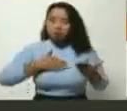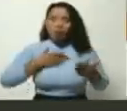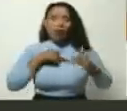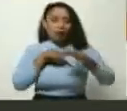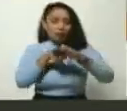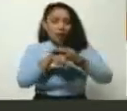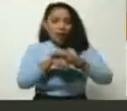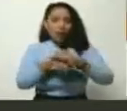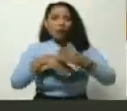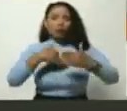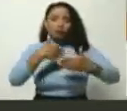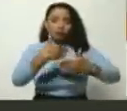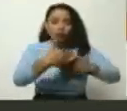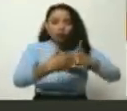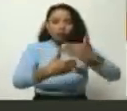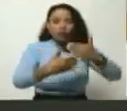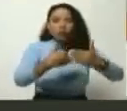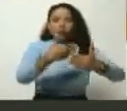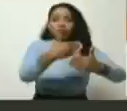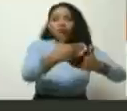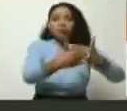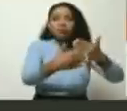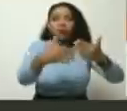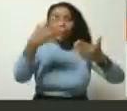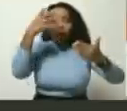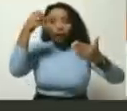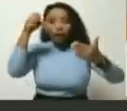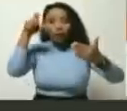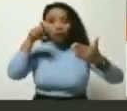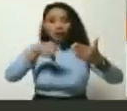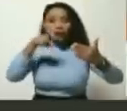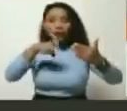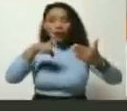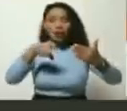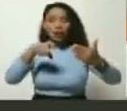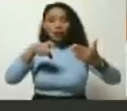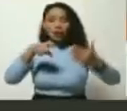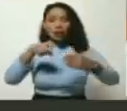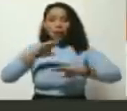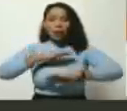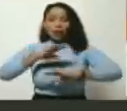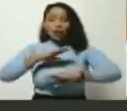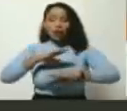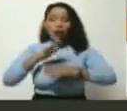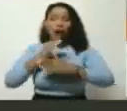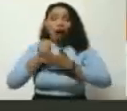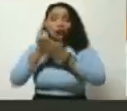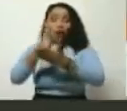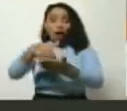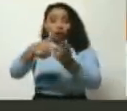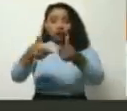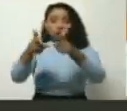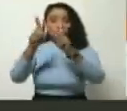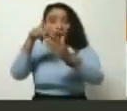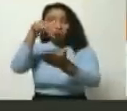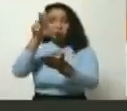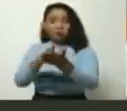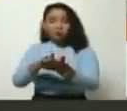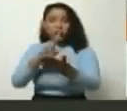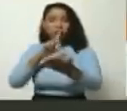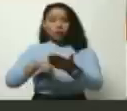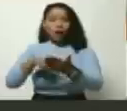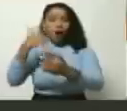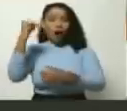acceder progresivamente, entendiendo la necesidad de obtener las autorizaciones y aprobaciones que